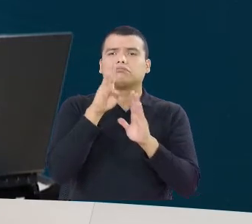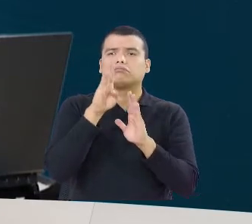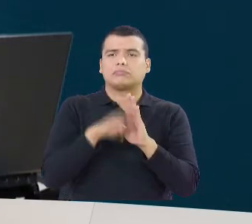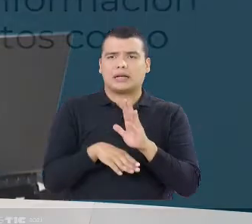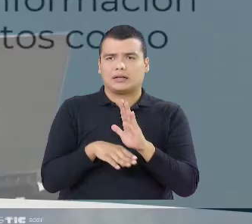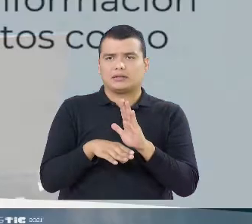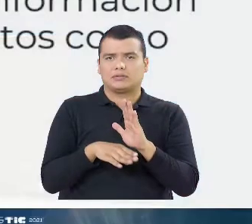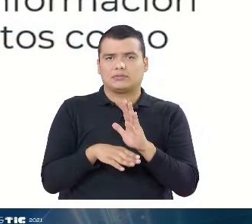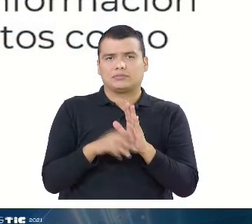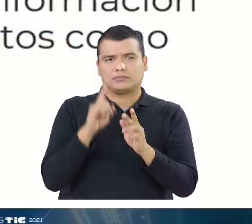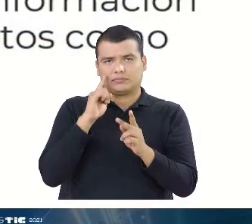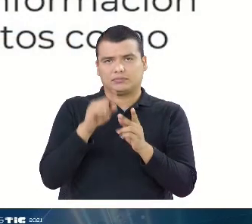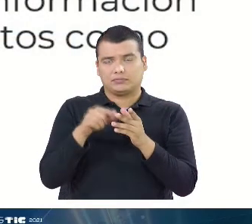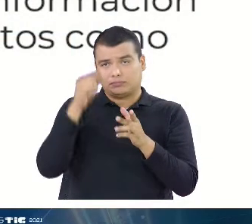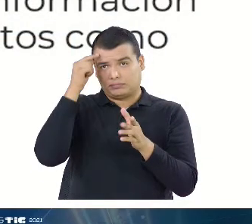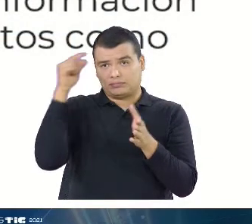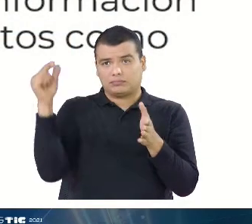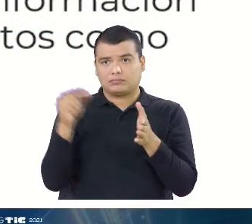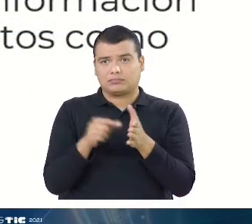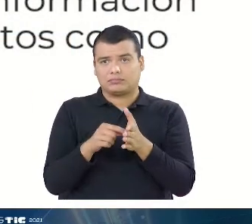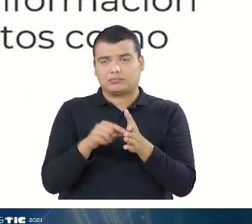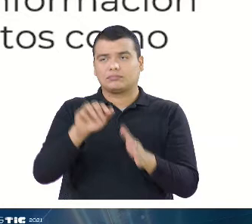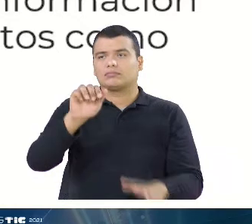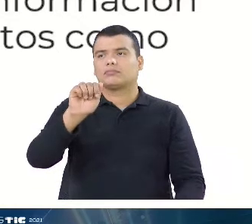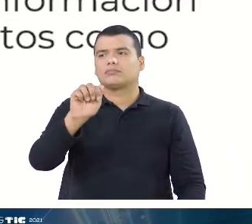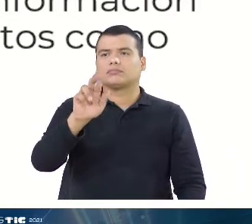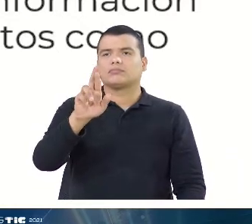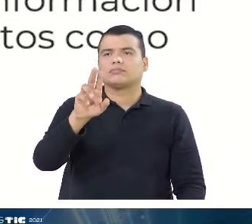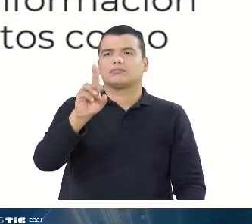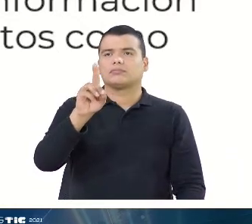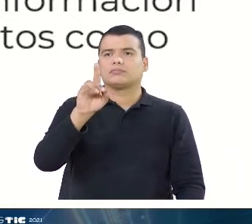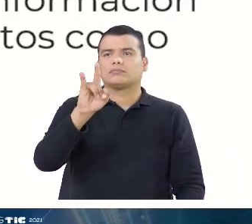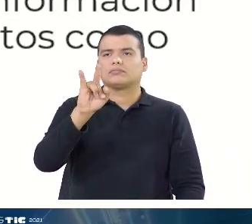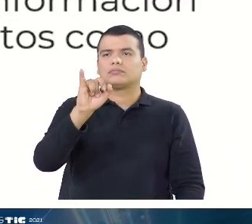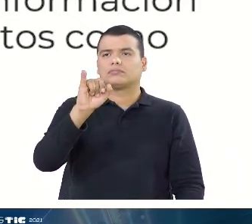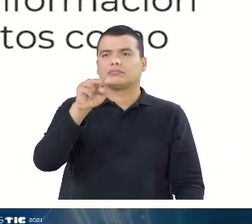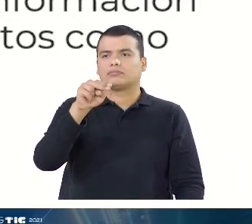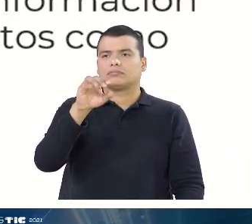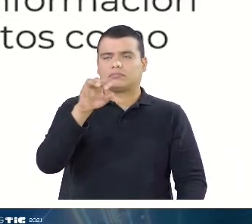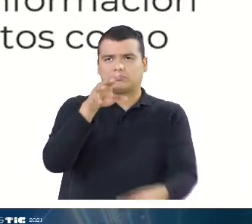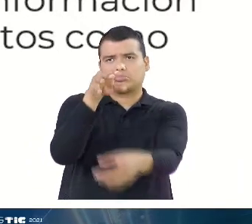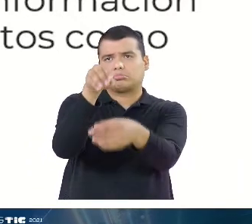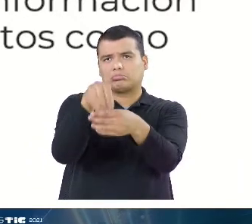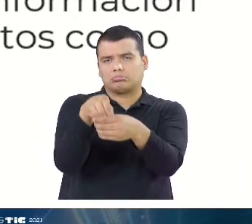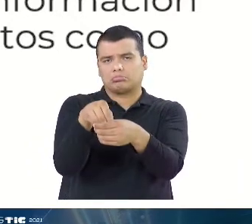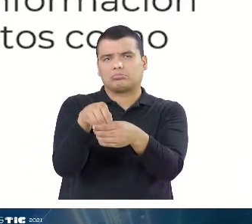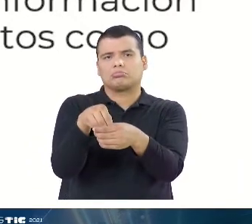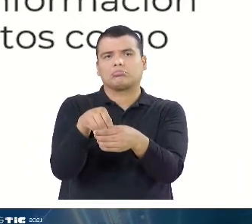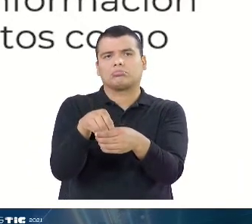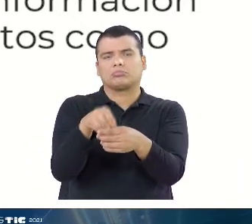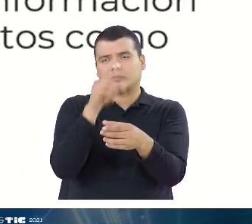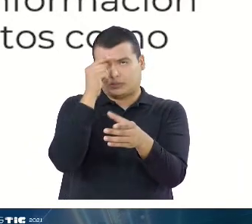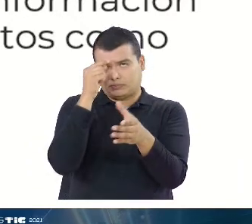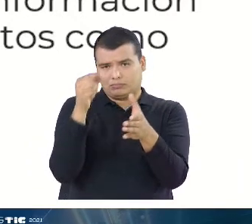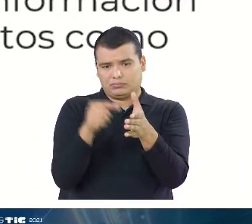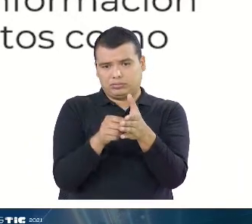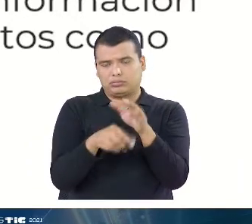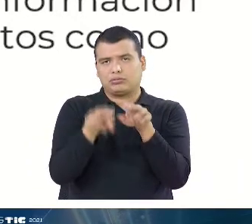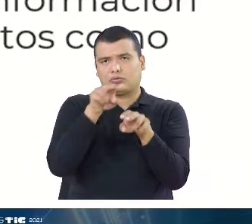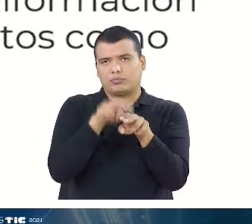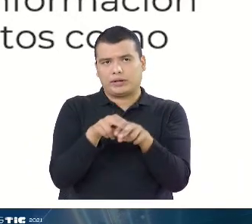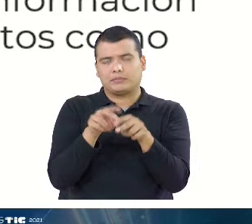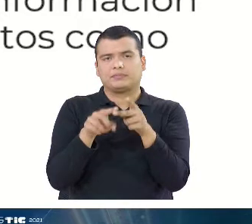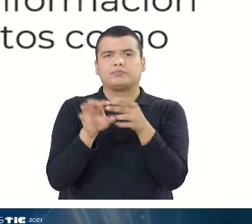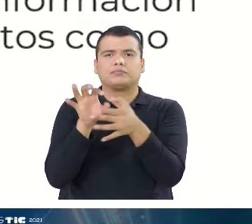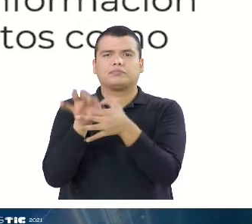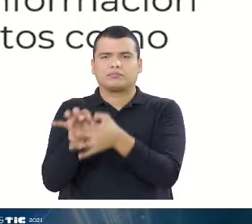vemos nuestra tarjeta Arduino. Ella tiene pues como todas las tarjetas de control, tiene unas entradas analógicas, unos pines